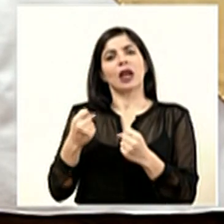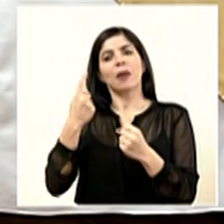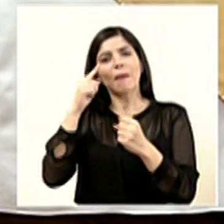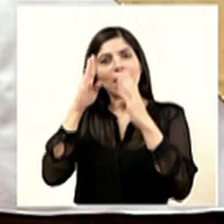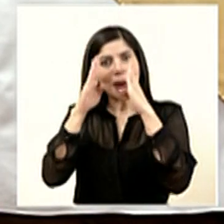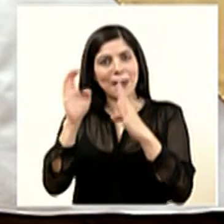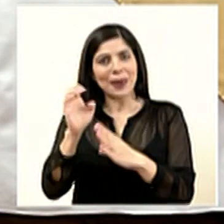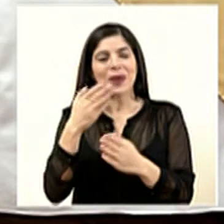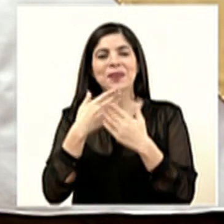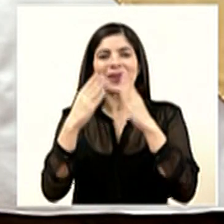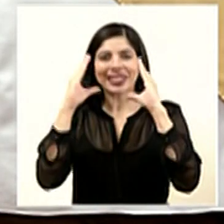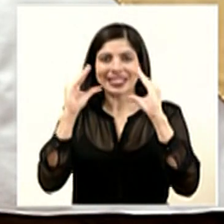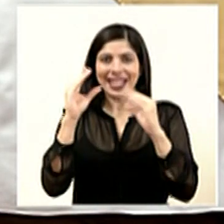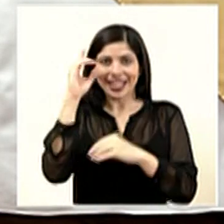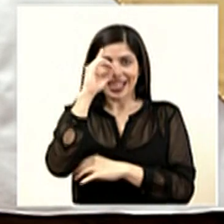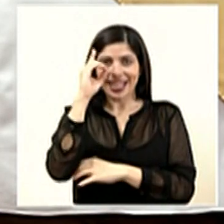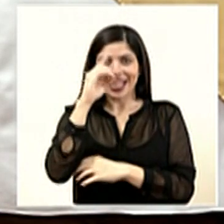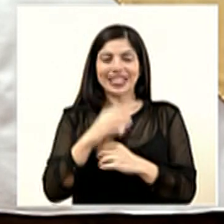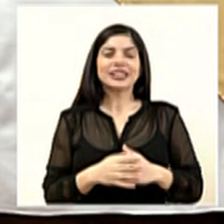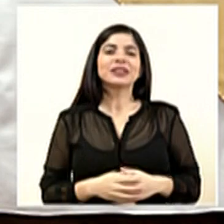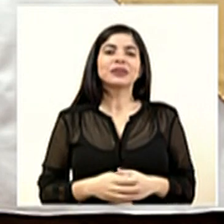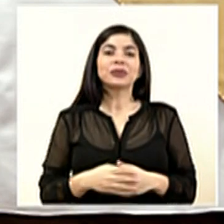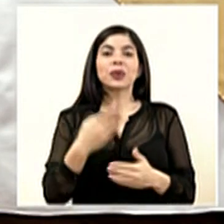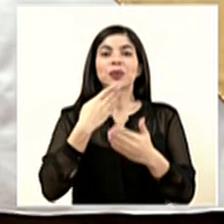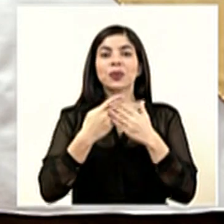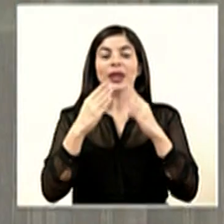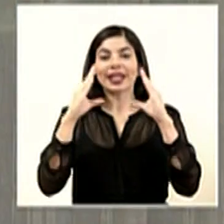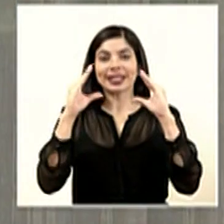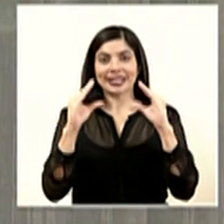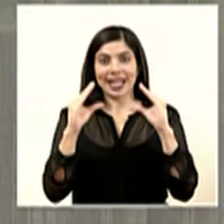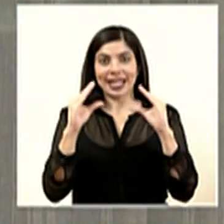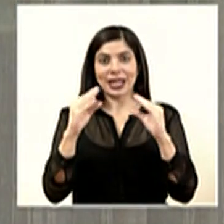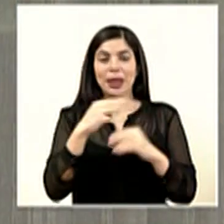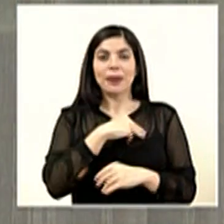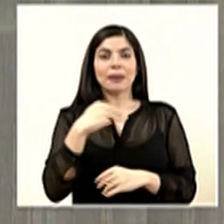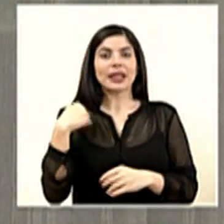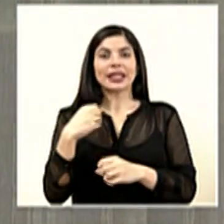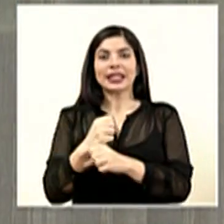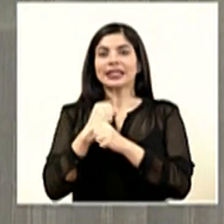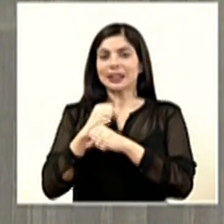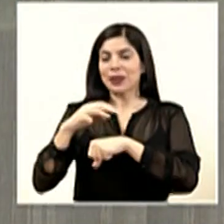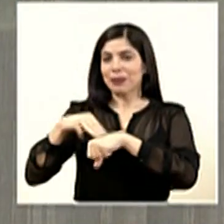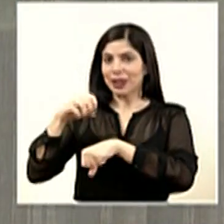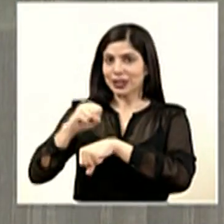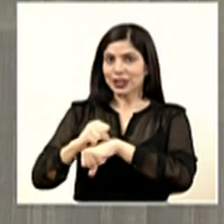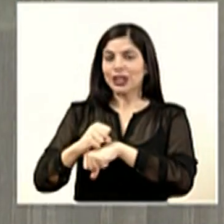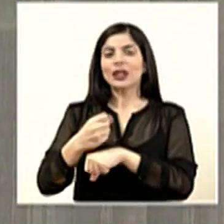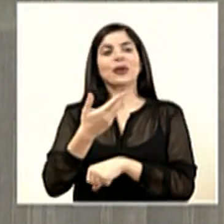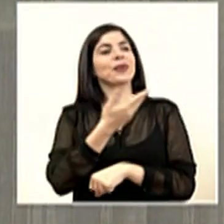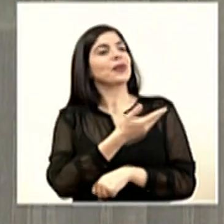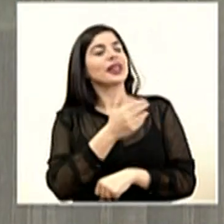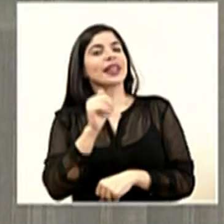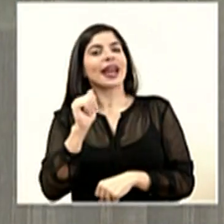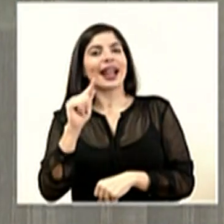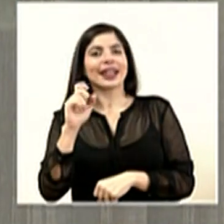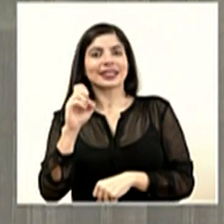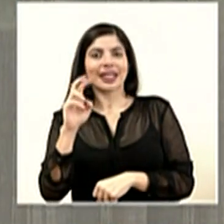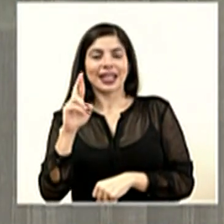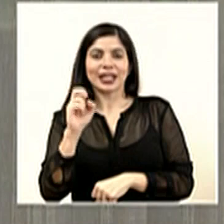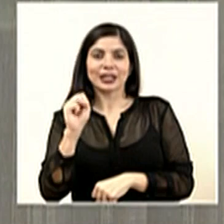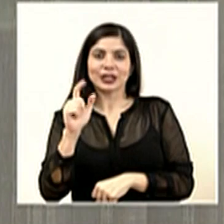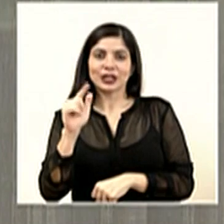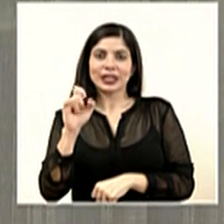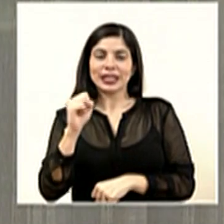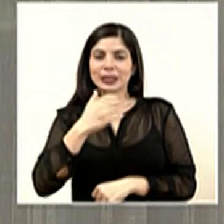emergencia. Buenas tardes, don Daniel. Muy buenas tardes al ministro de Seguridad, Michael Soto, a don Alexander Solís, presidente